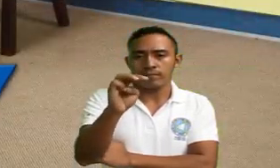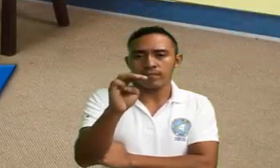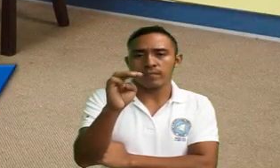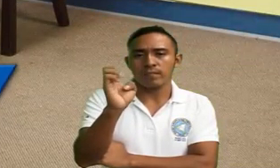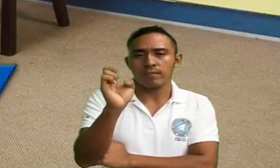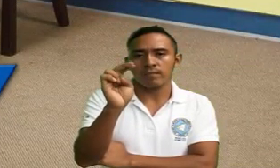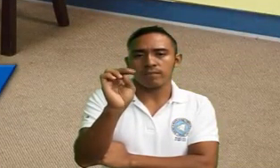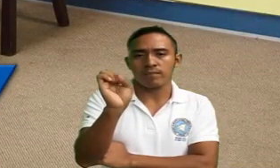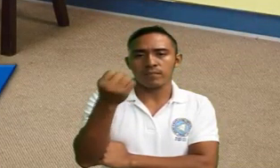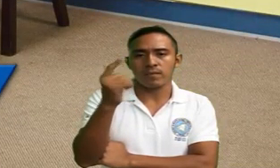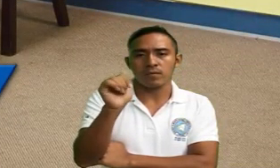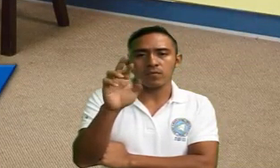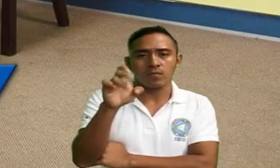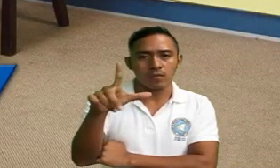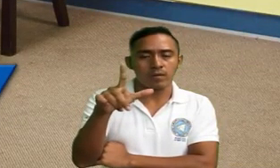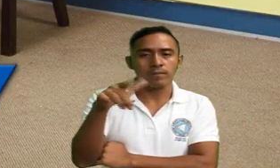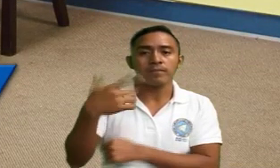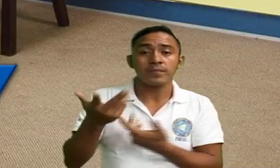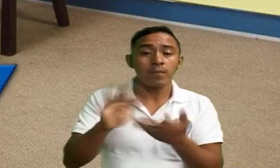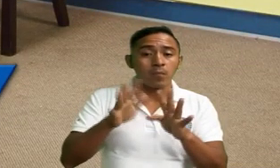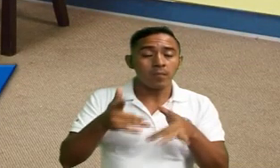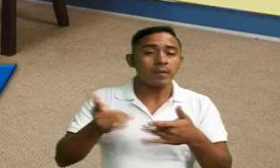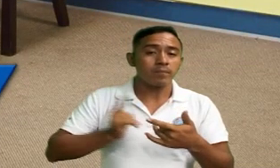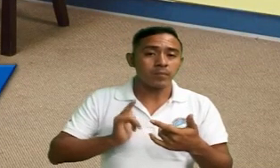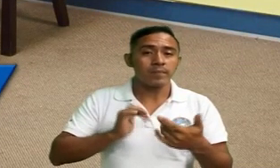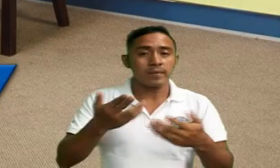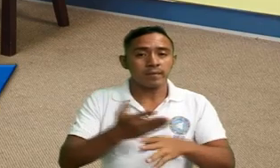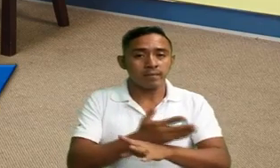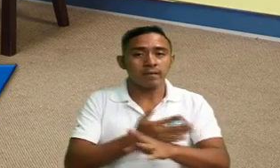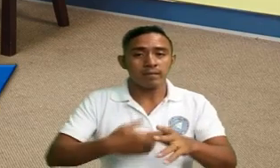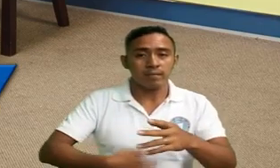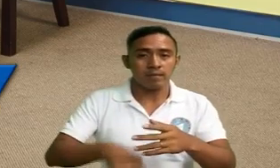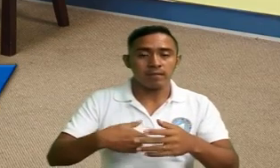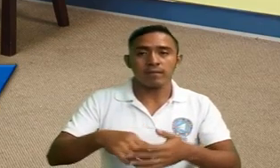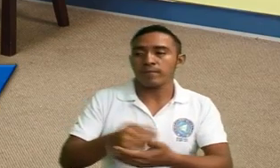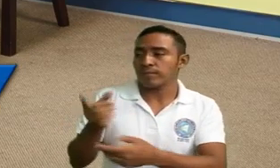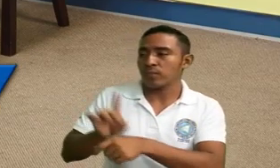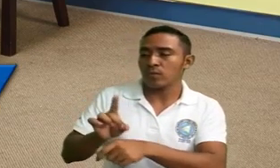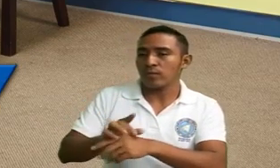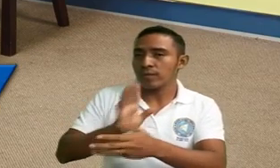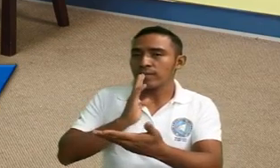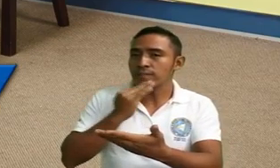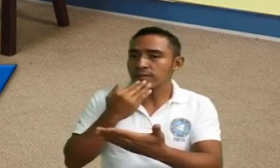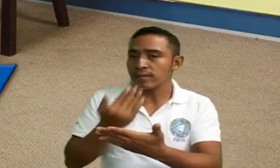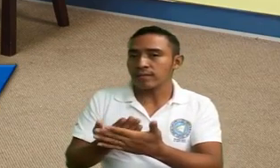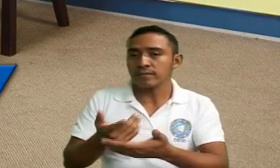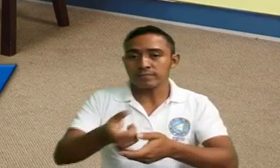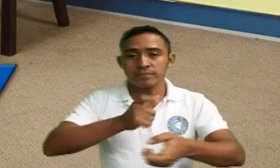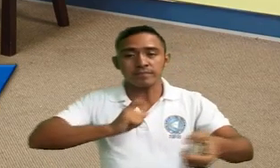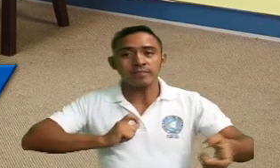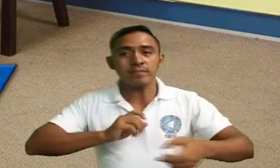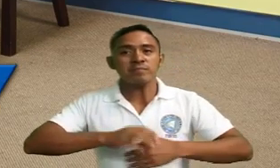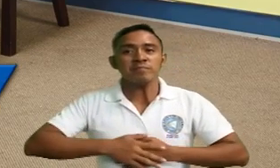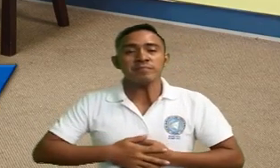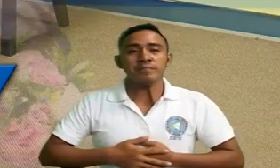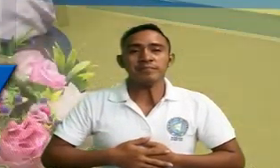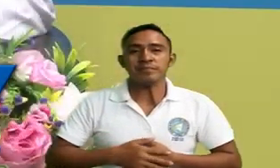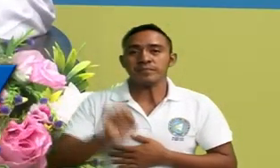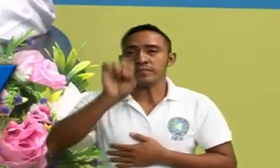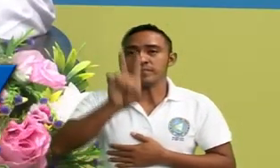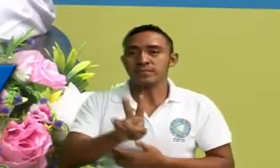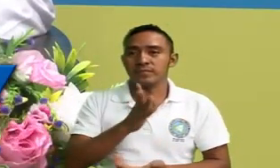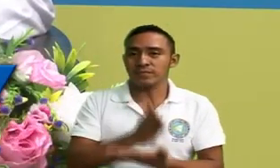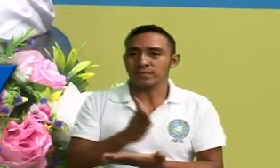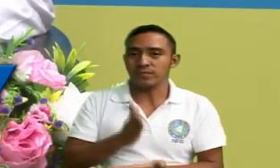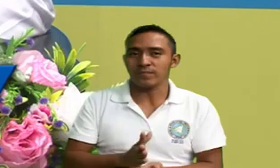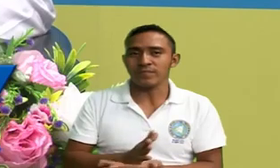mayores detalles sobre este padecimiento, tenemos a la doctora aquí. Gracias, muchas doctora. Gracias. Gracias por la invitación. Mucho gusto. Sí. Es segunda vez que viene.